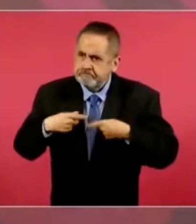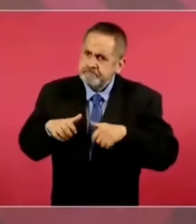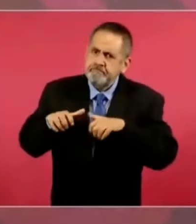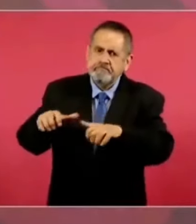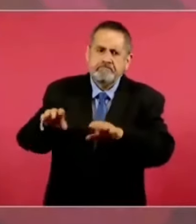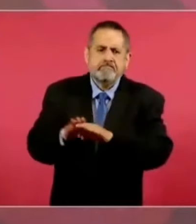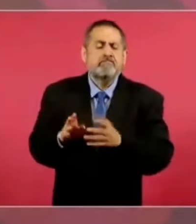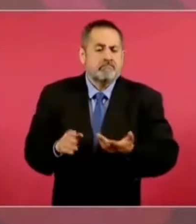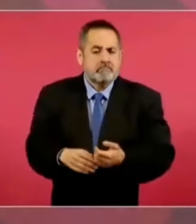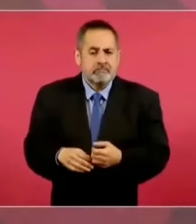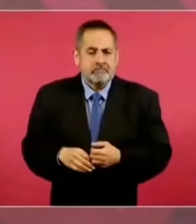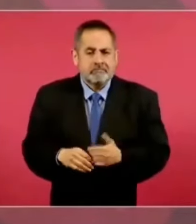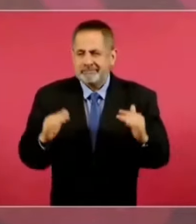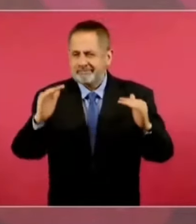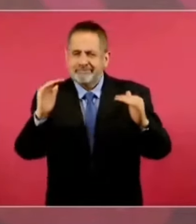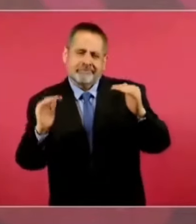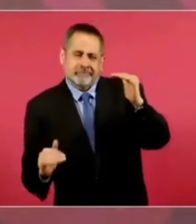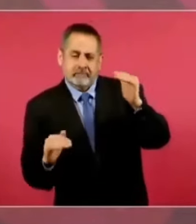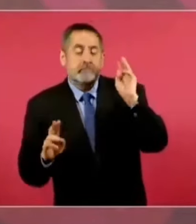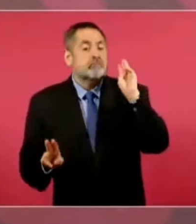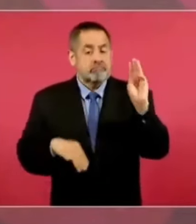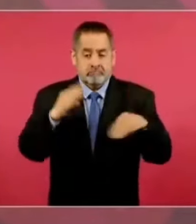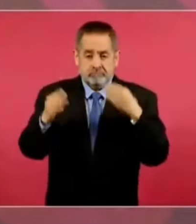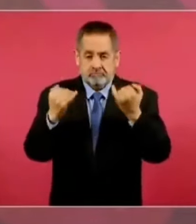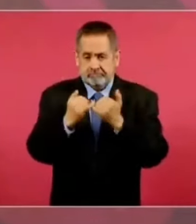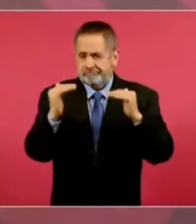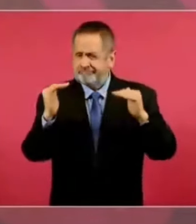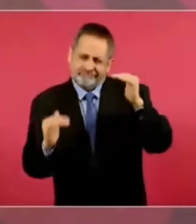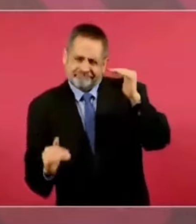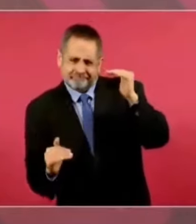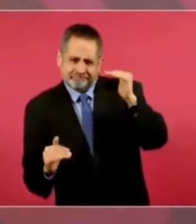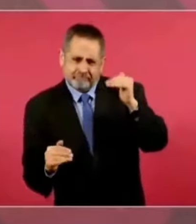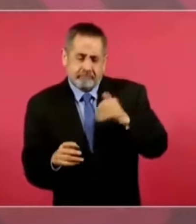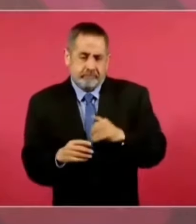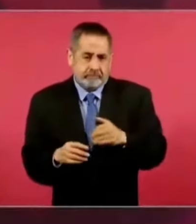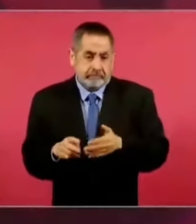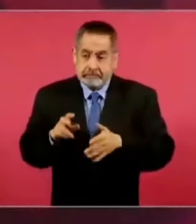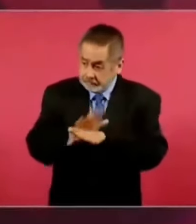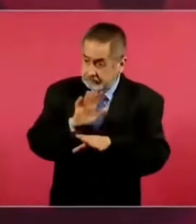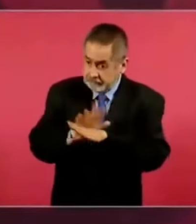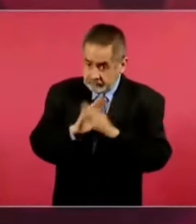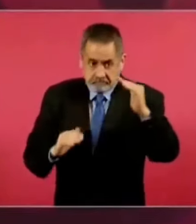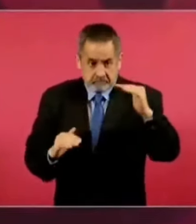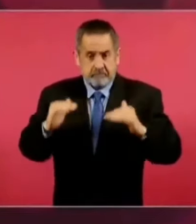la monstruosa desigualdad que hay en el mundo. Y eso no se corrige, al contrario.